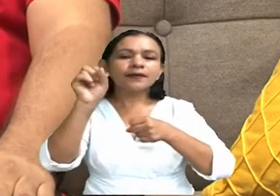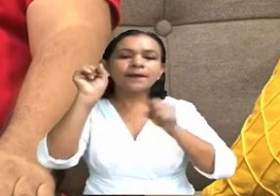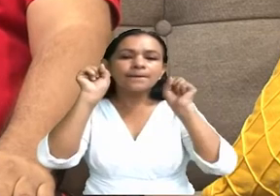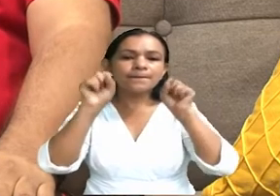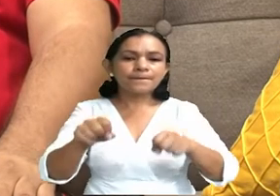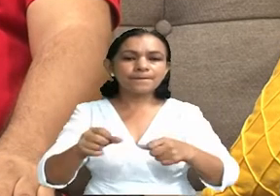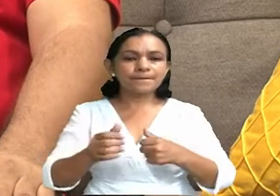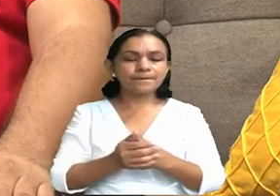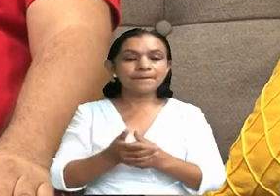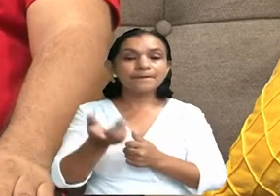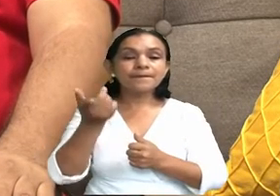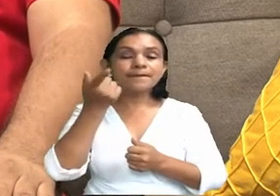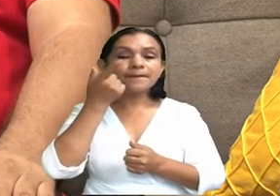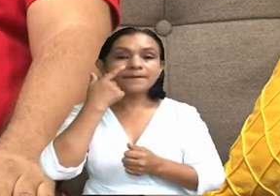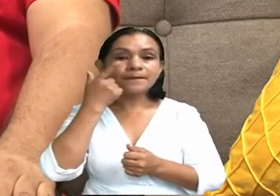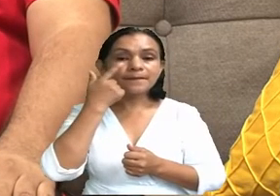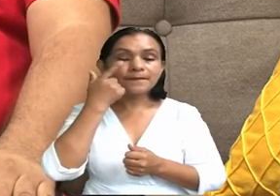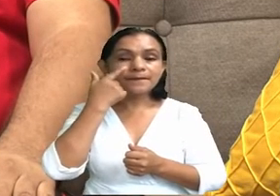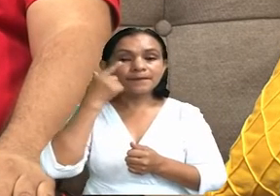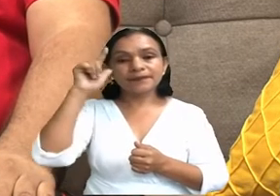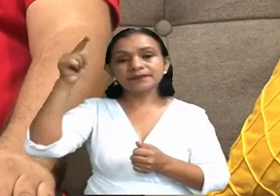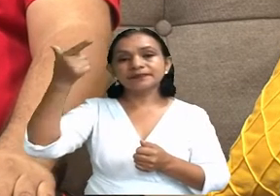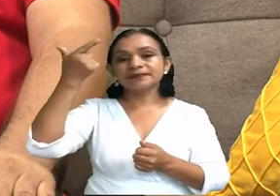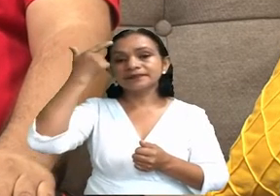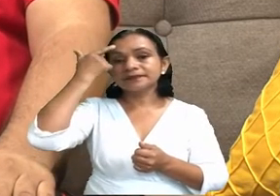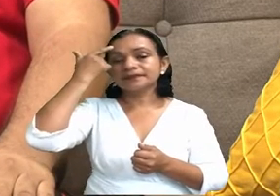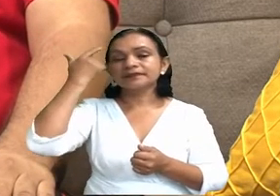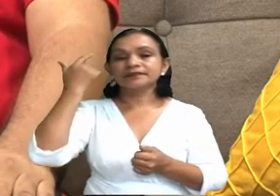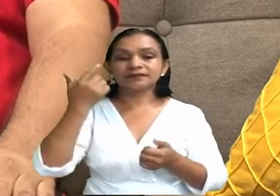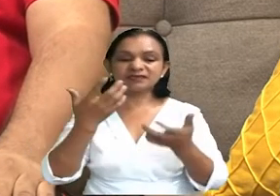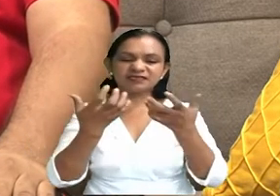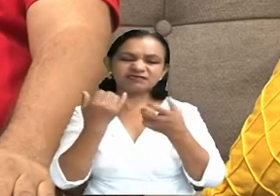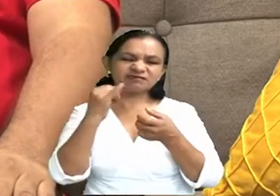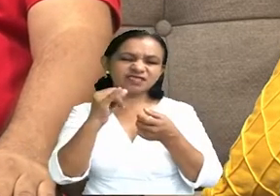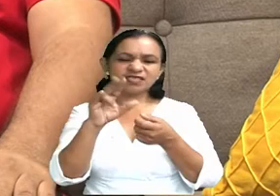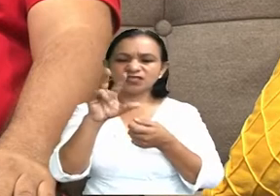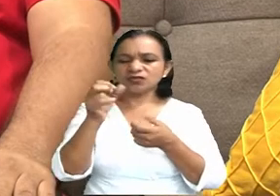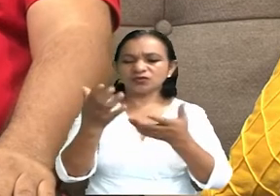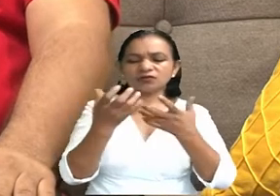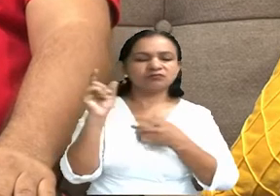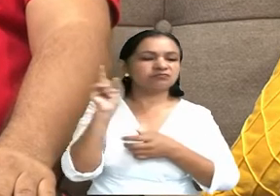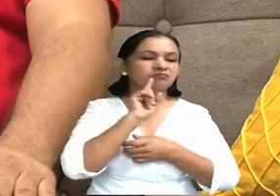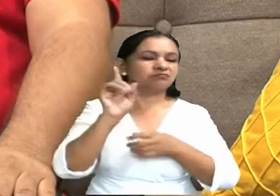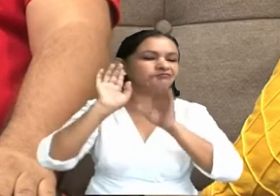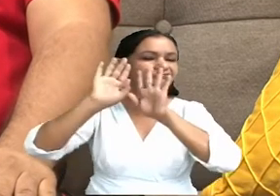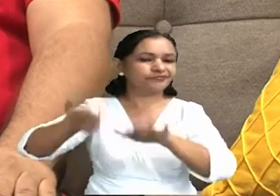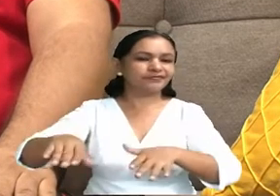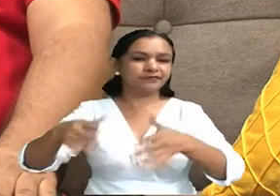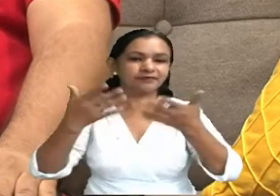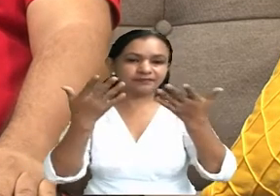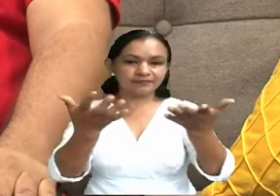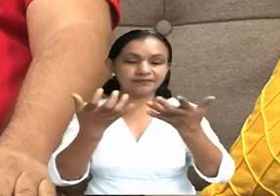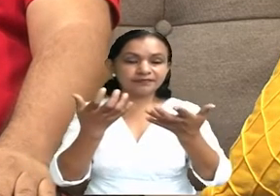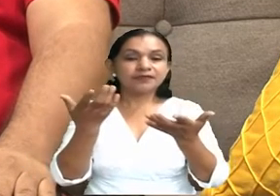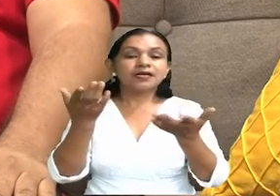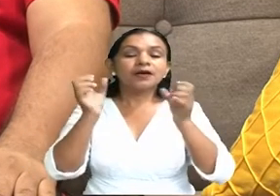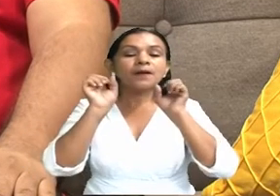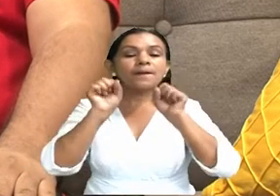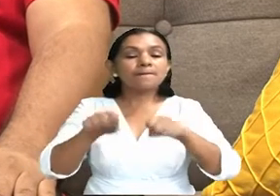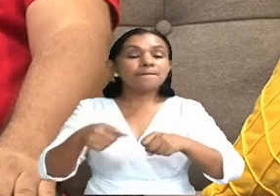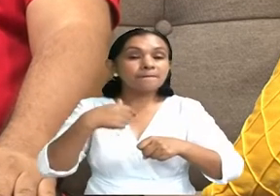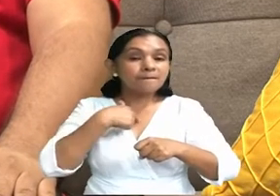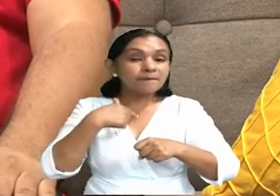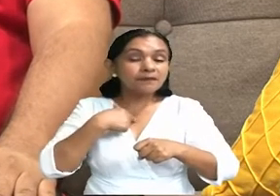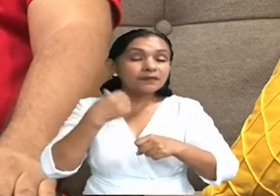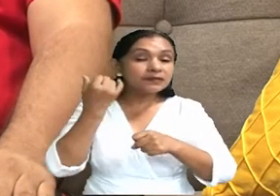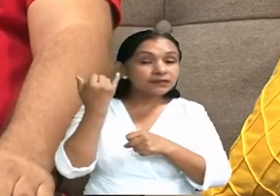uno le dicen procurar, el Estado procurará, si quiero lo hago, si quiero no lo hago. Y cuando dicen en la medida de sus